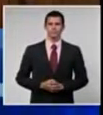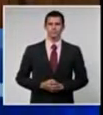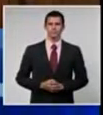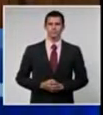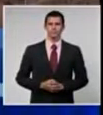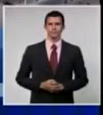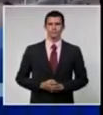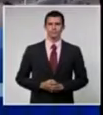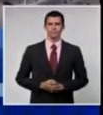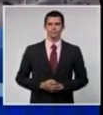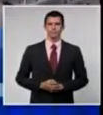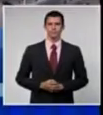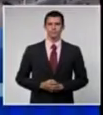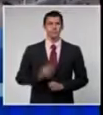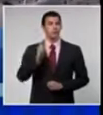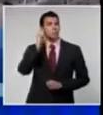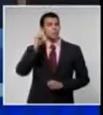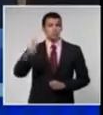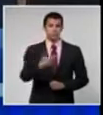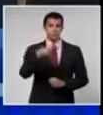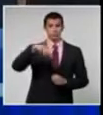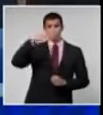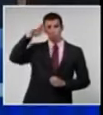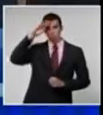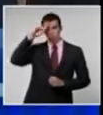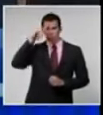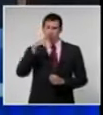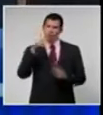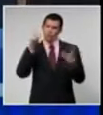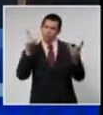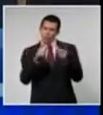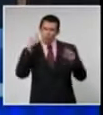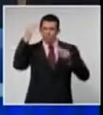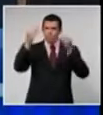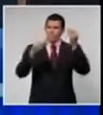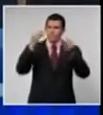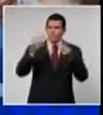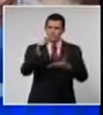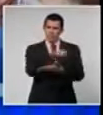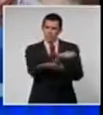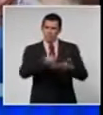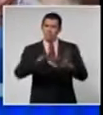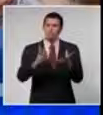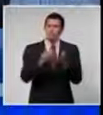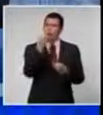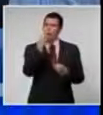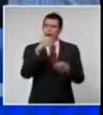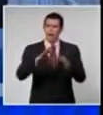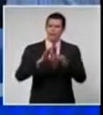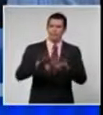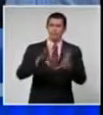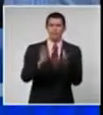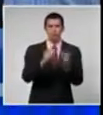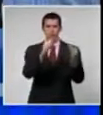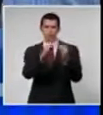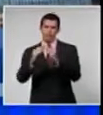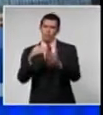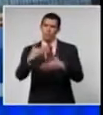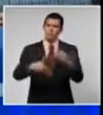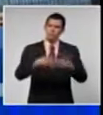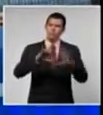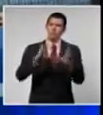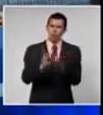Evalúa Inés María Chatman programas de desarrollo integral vinculados a la soberanía alimentaria, el ordenamiento habitacional y desarrollo